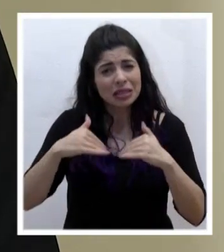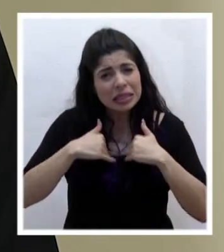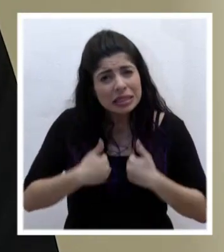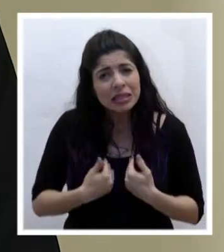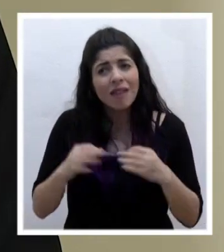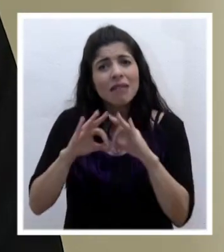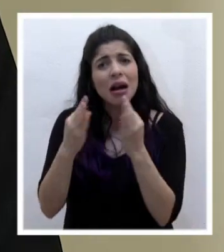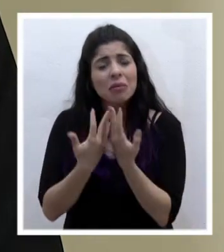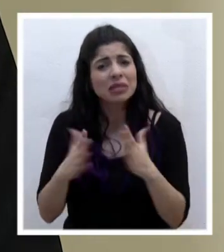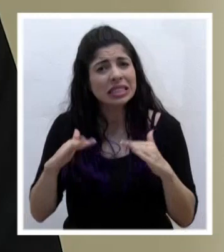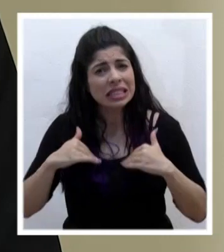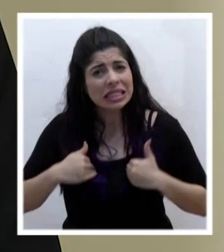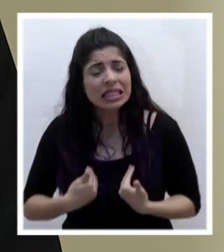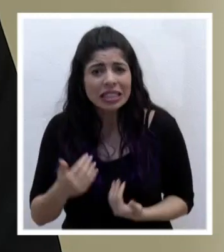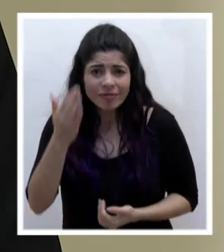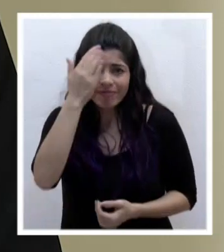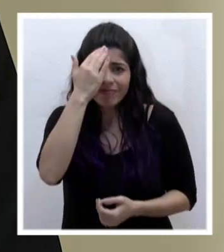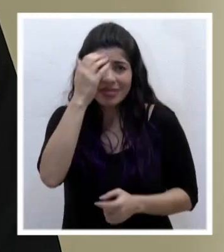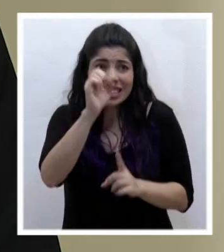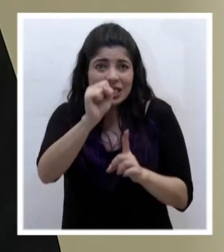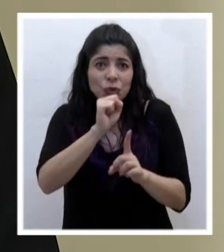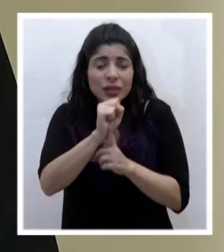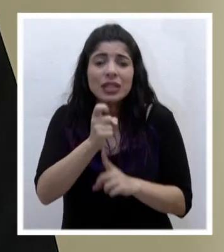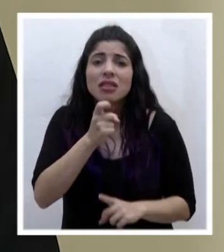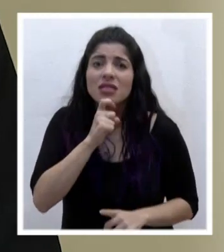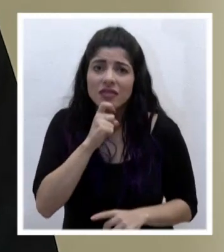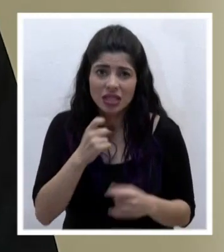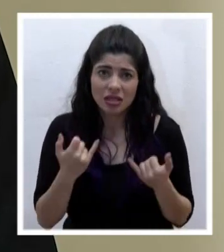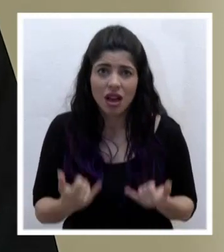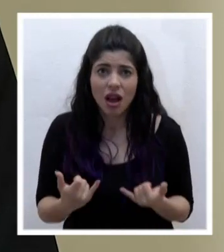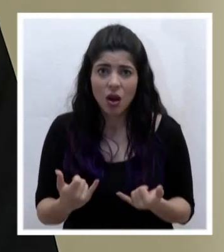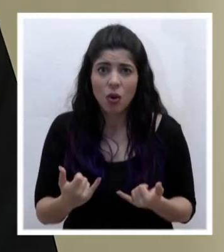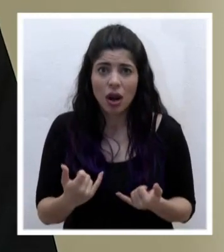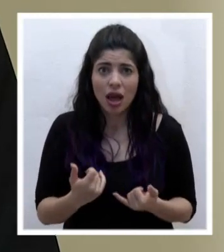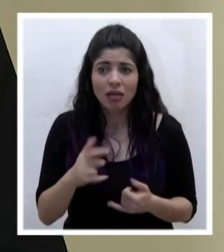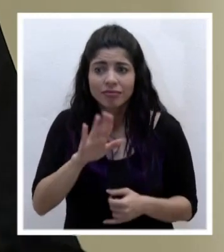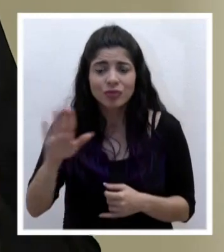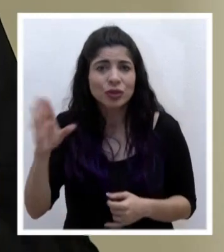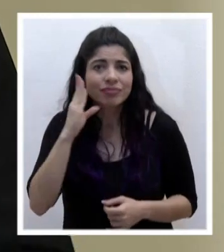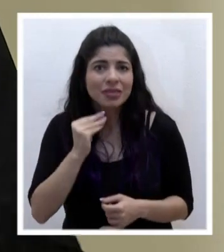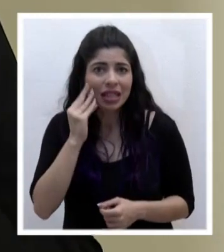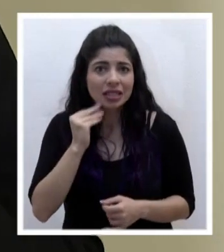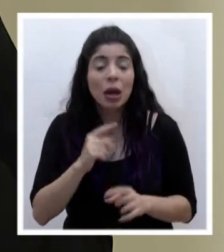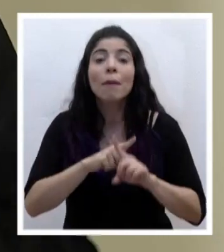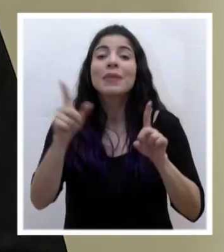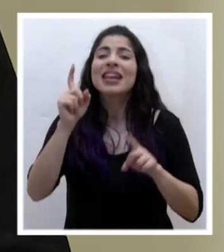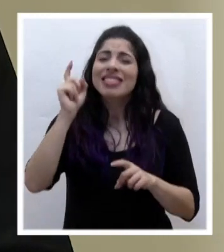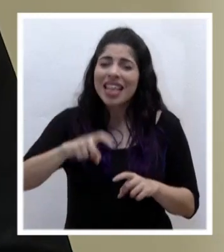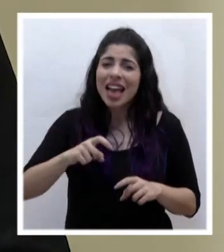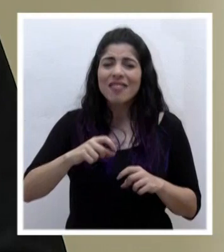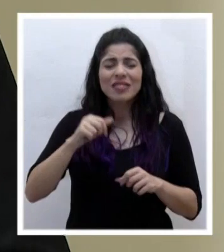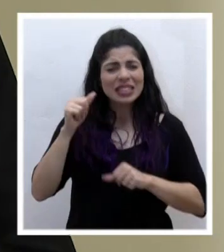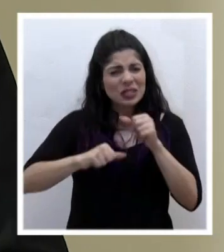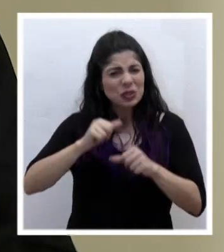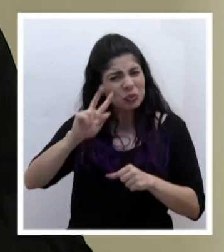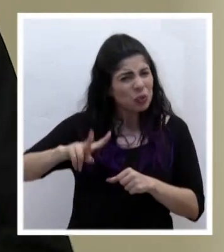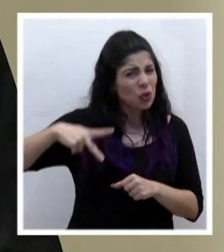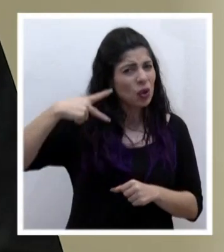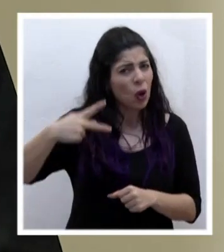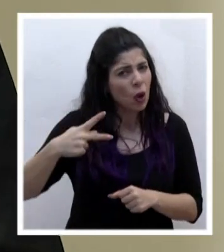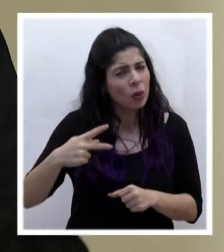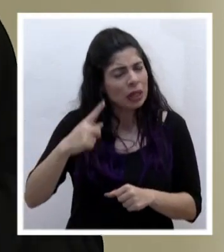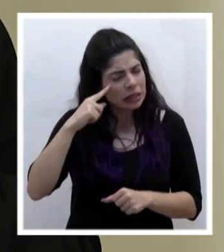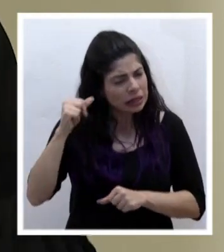las familias y la difícil situación que experimentan en carne propia, pero debemos recargar fuerzas y mantener